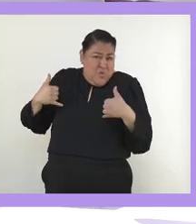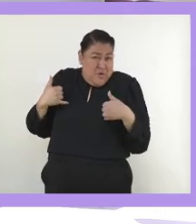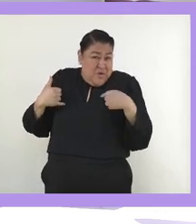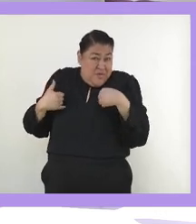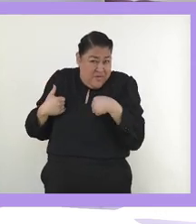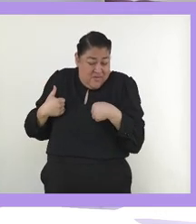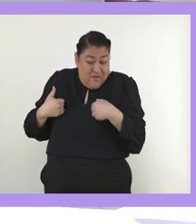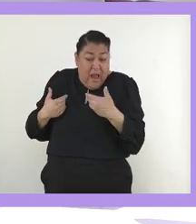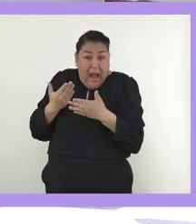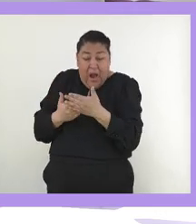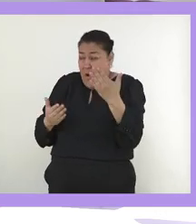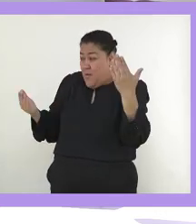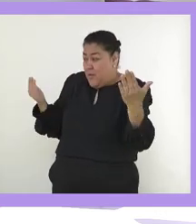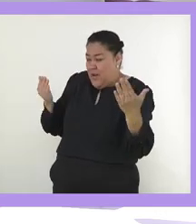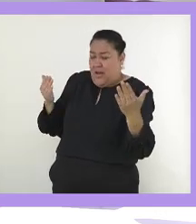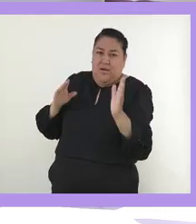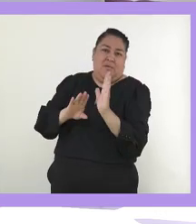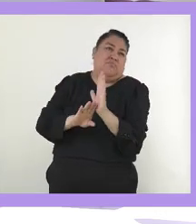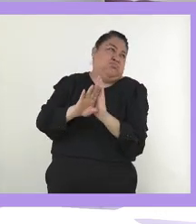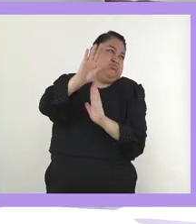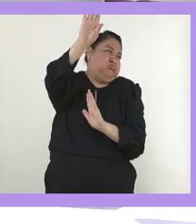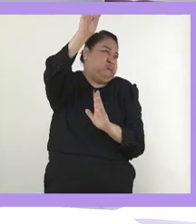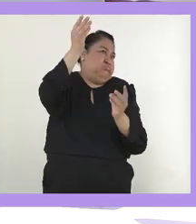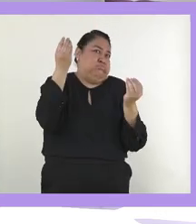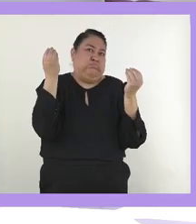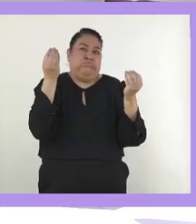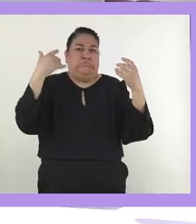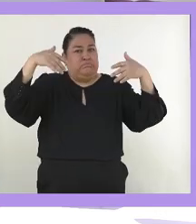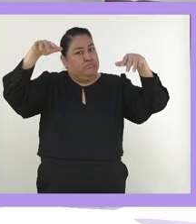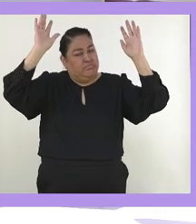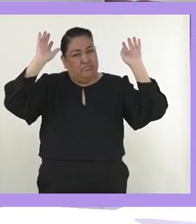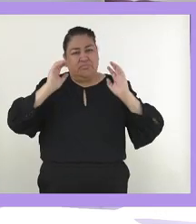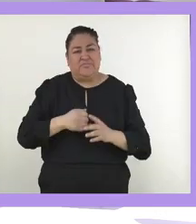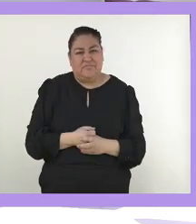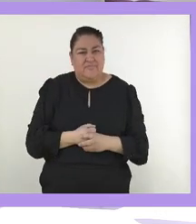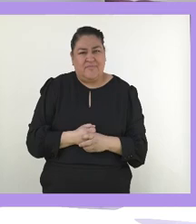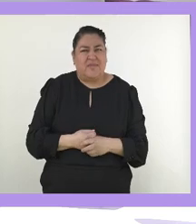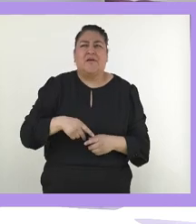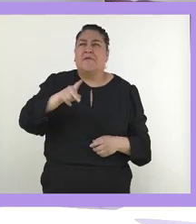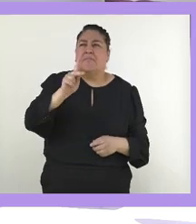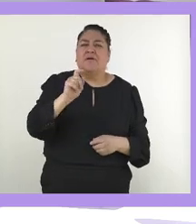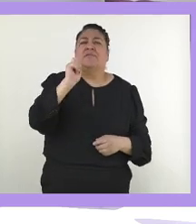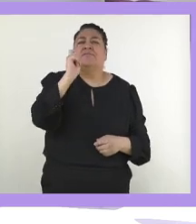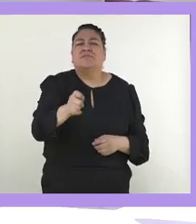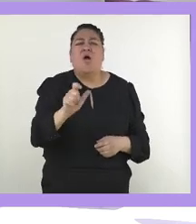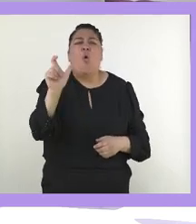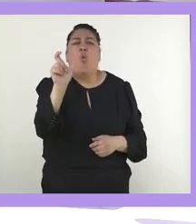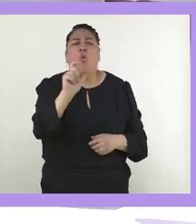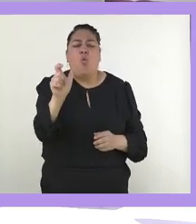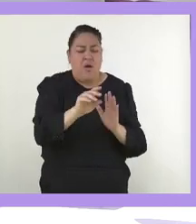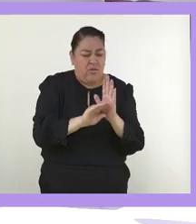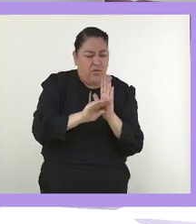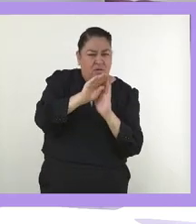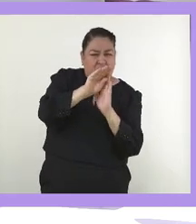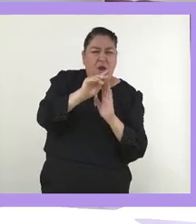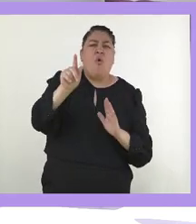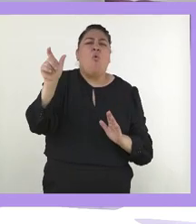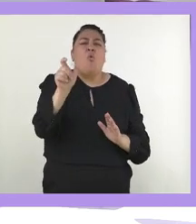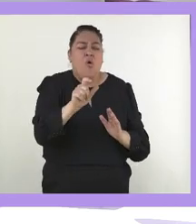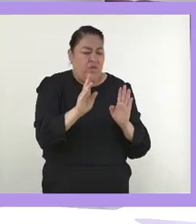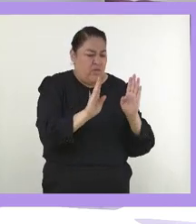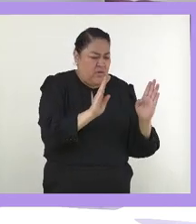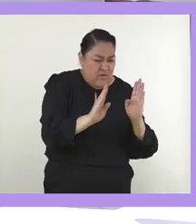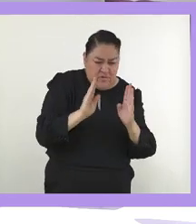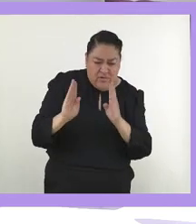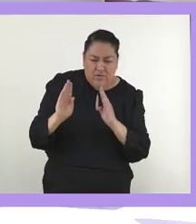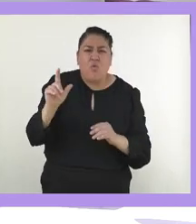no y hemos avanzado bastante entonces pues la pregunta es a partir de cuándo no y creo que el fútbol